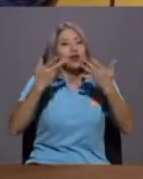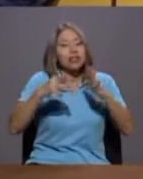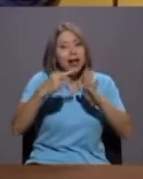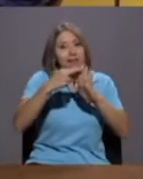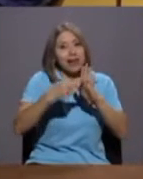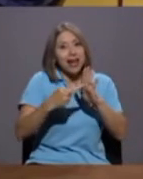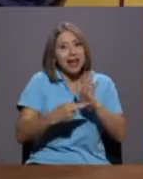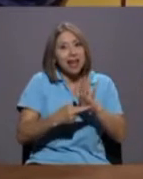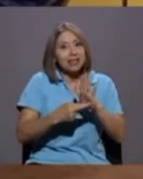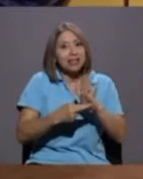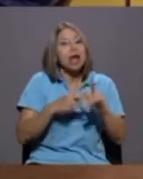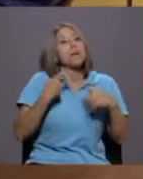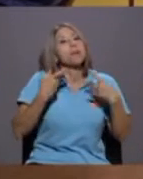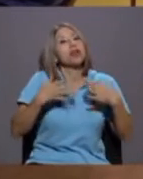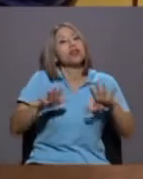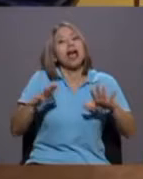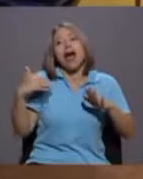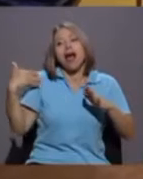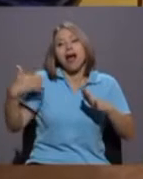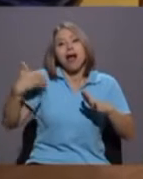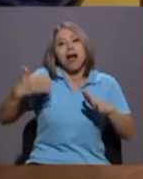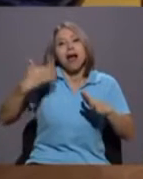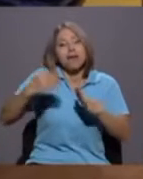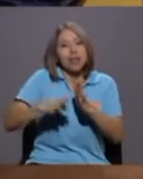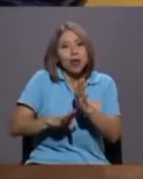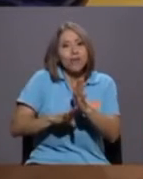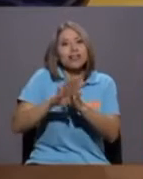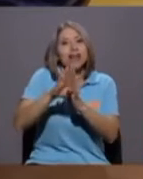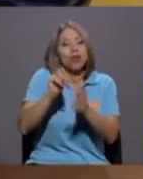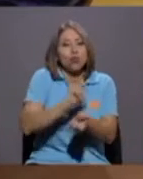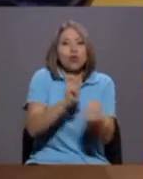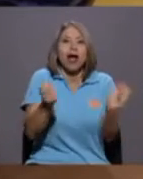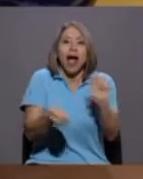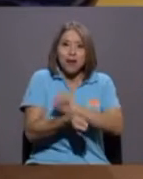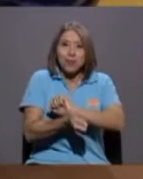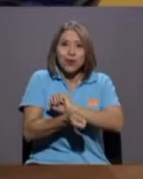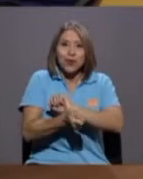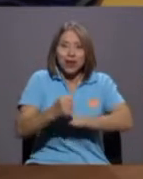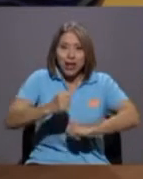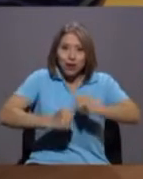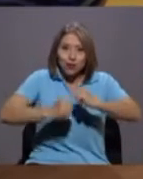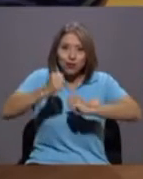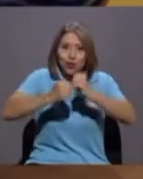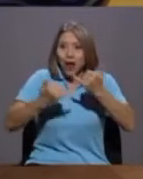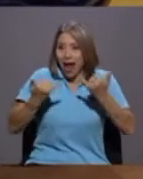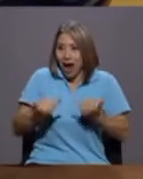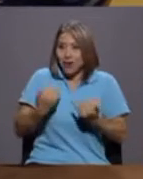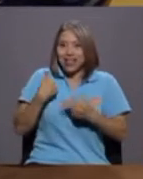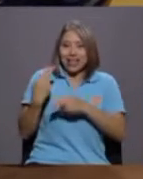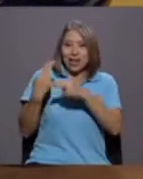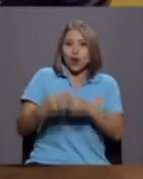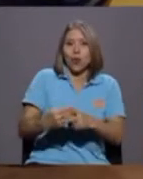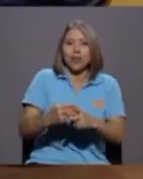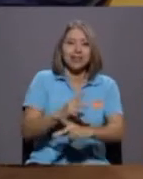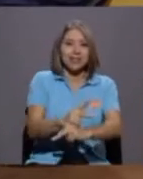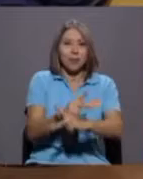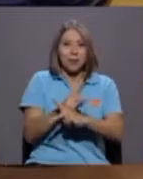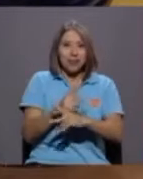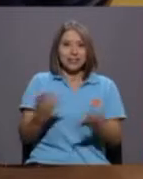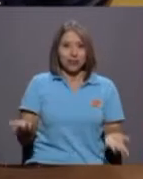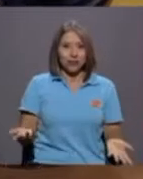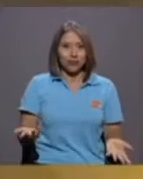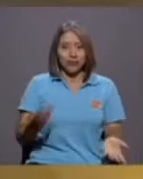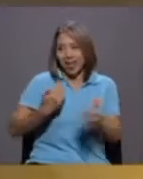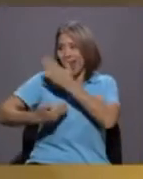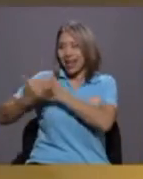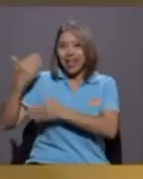venido avanzando en un cambio en la forma que se construía, y eso hoy en día tiene nombre, se llama prevención. En aquel tiempo no lo